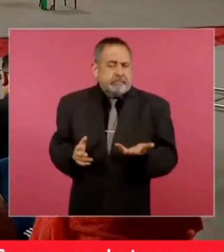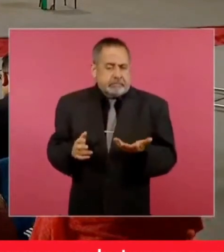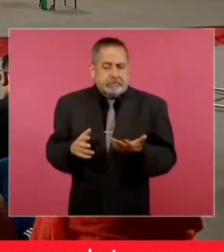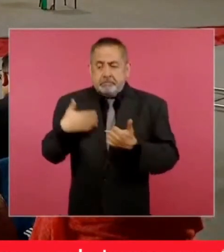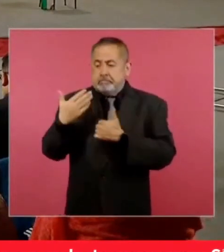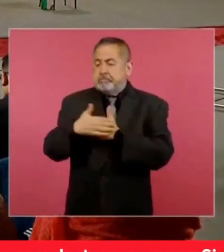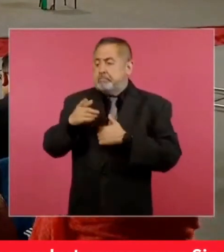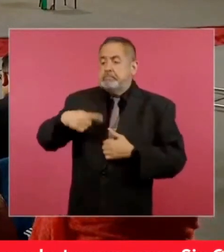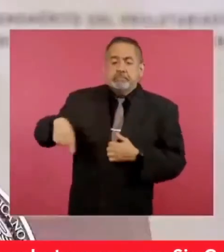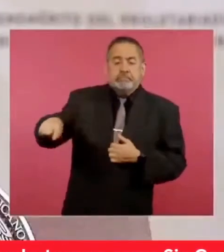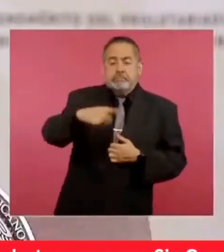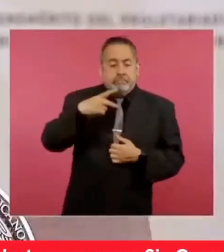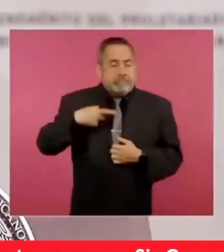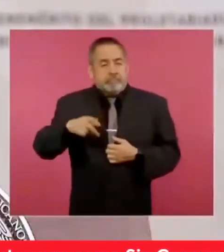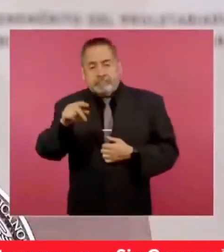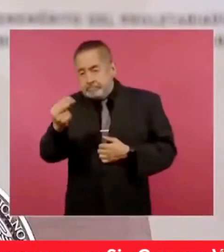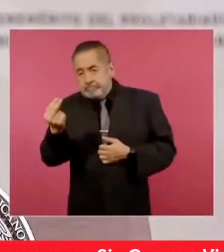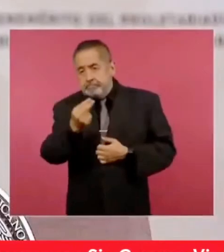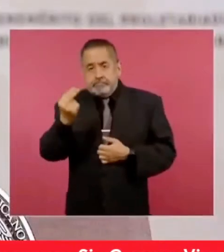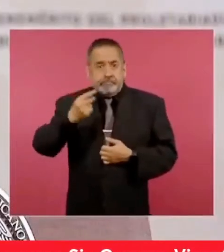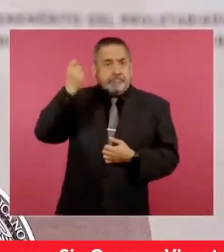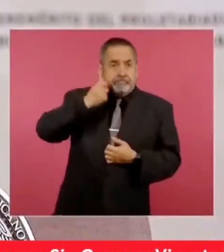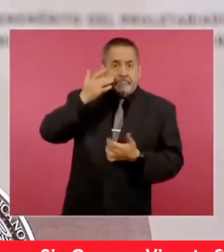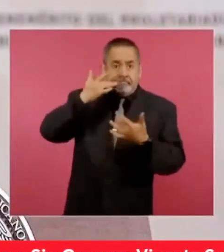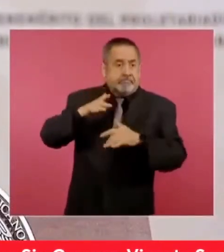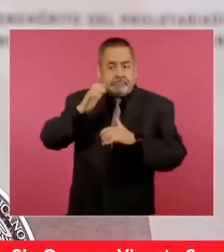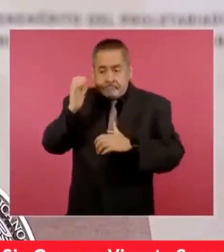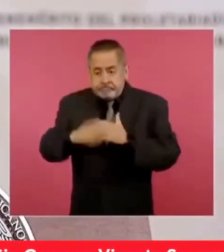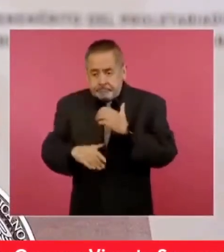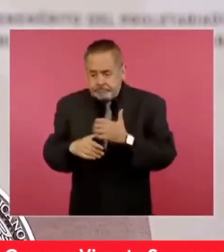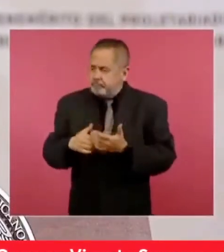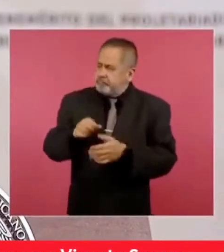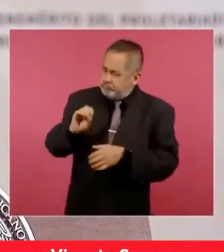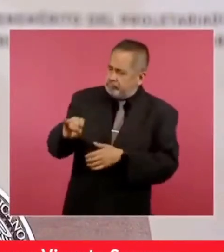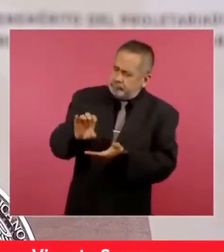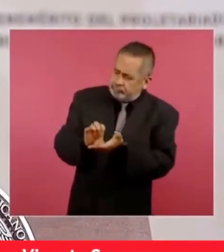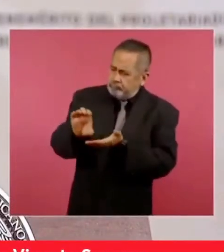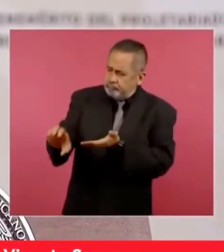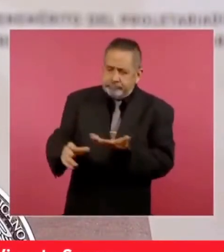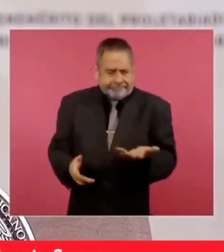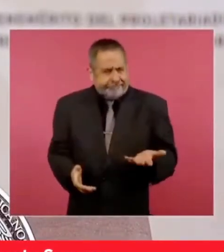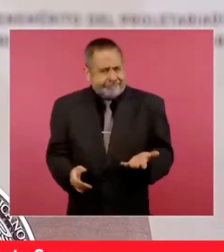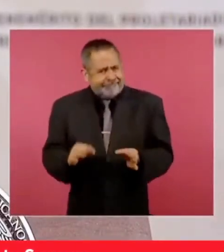los trabajadores las requieran. Todo esto